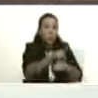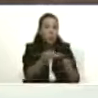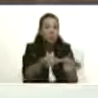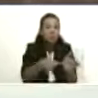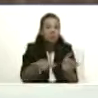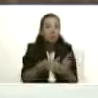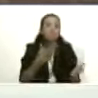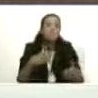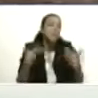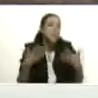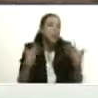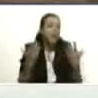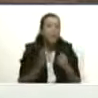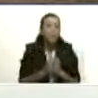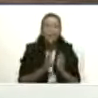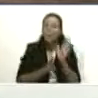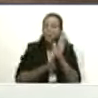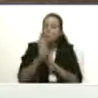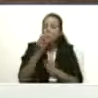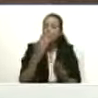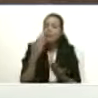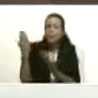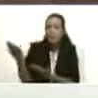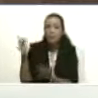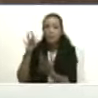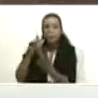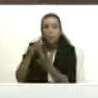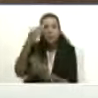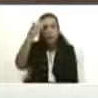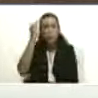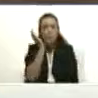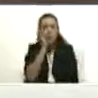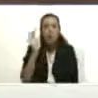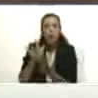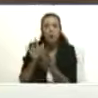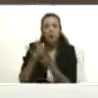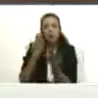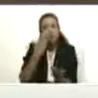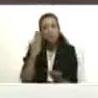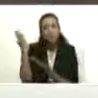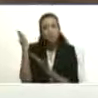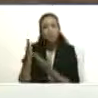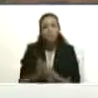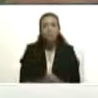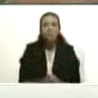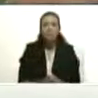me alegra mucho seguir avanzando. Carmen Teresa, adelante.